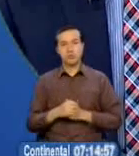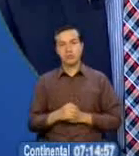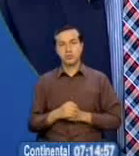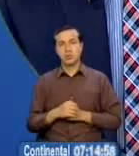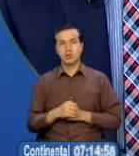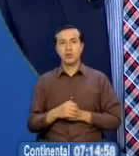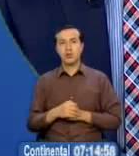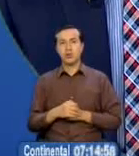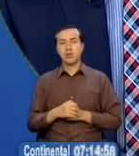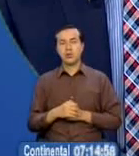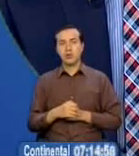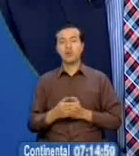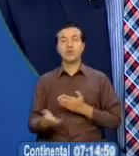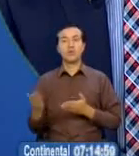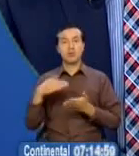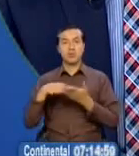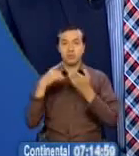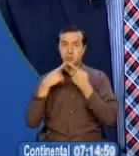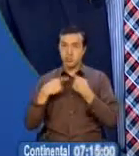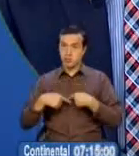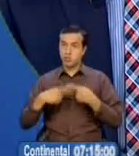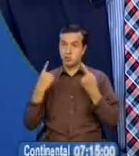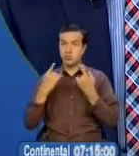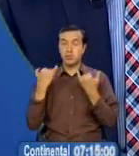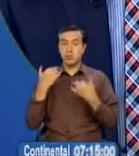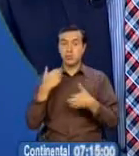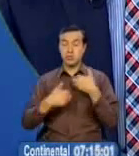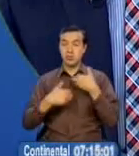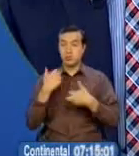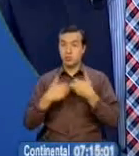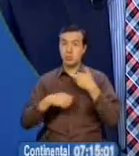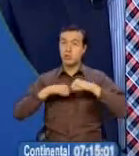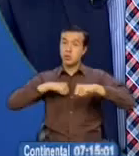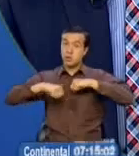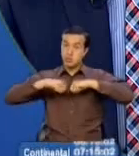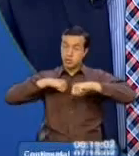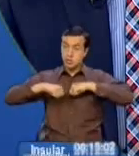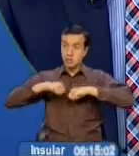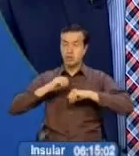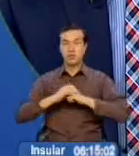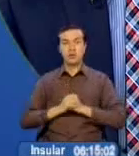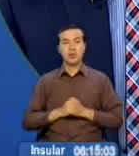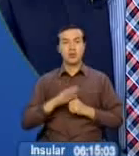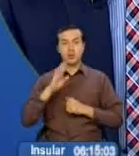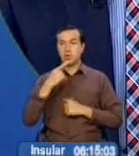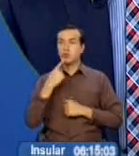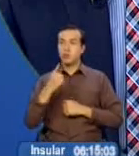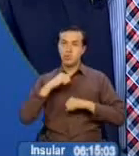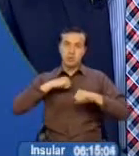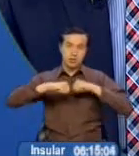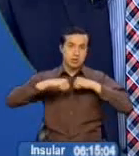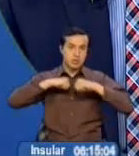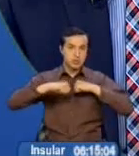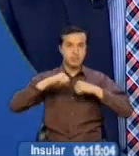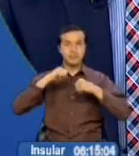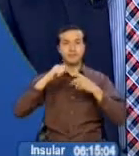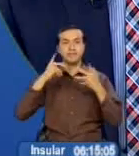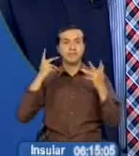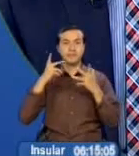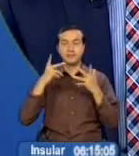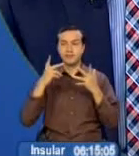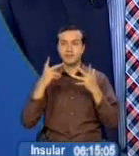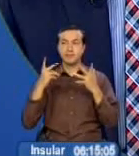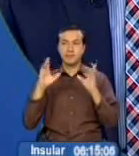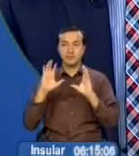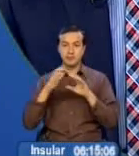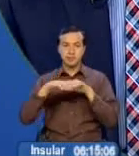hagamos dilatoria. E insisto, aquí el problema clave es gestión. Pero si usted mantiene una gestión que no se